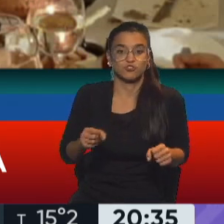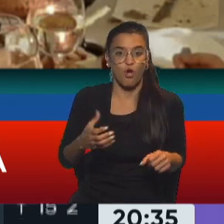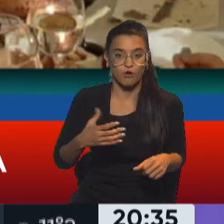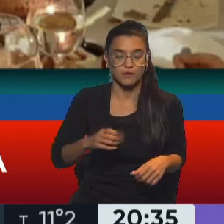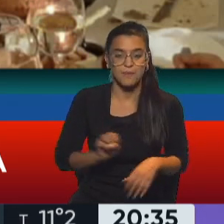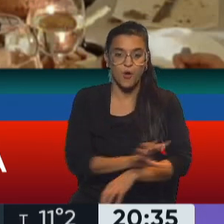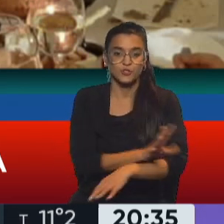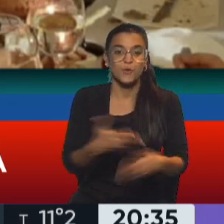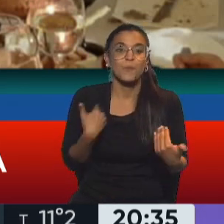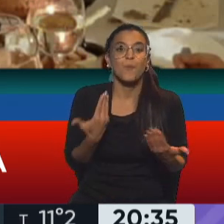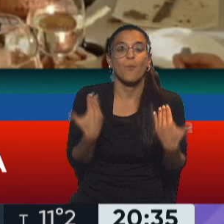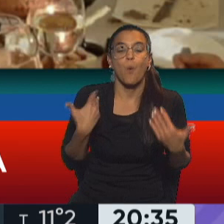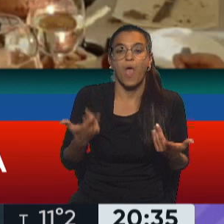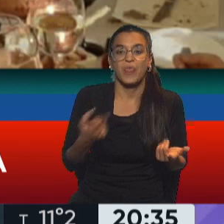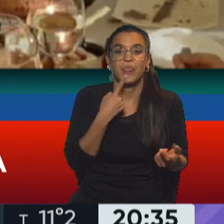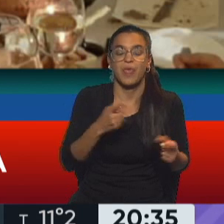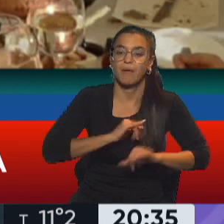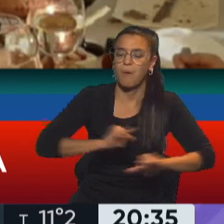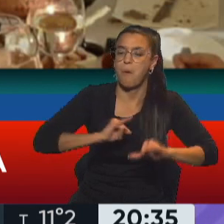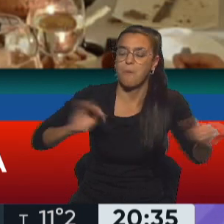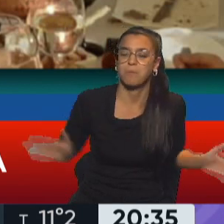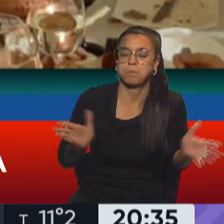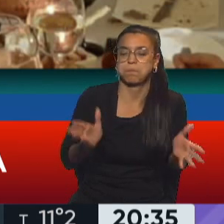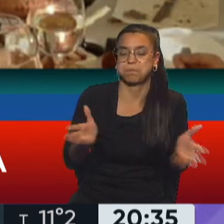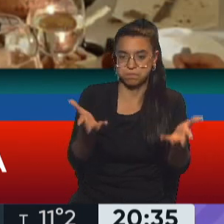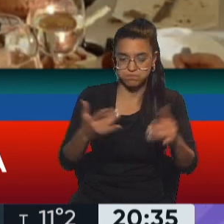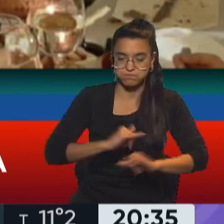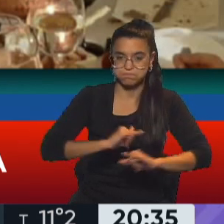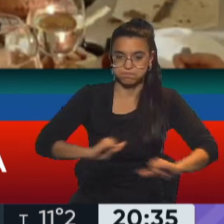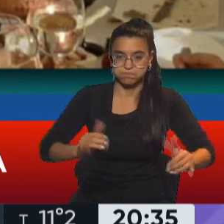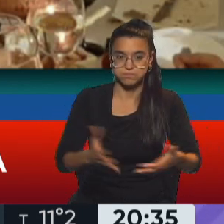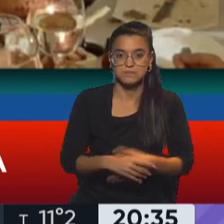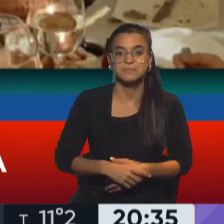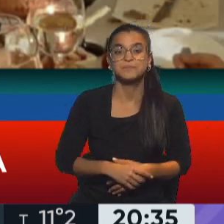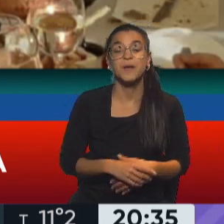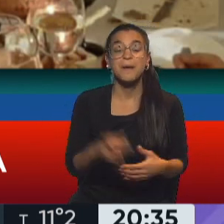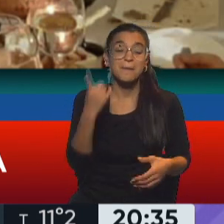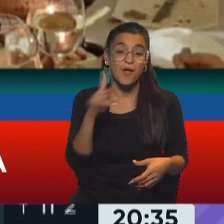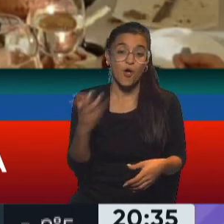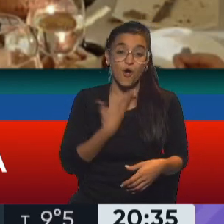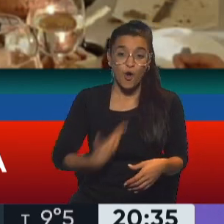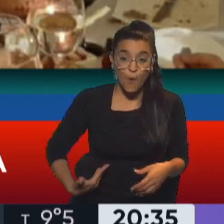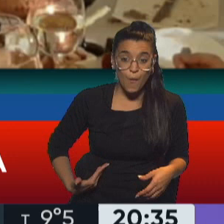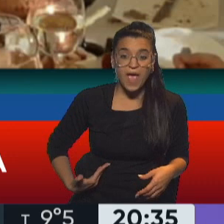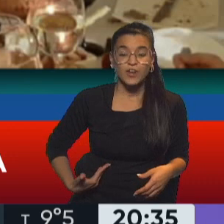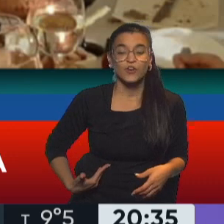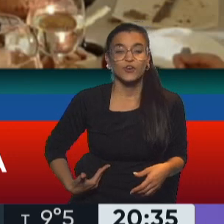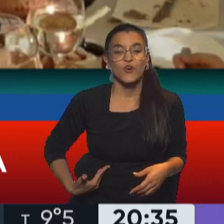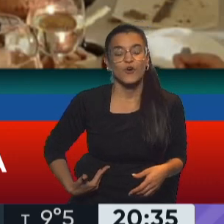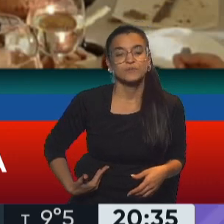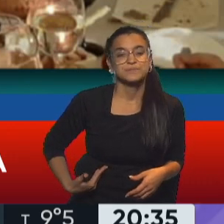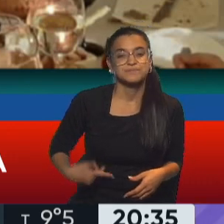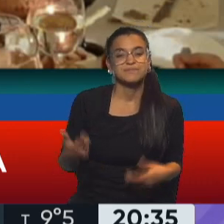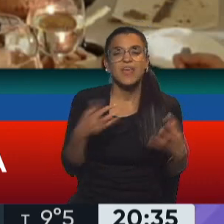emocional que les permite explotarlo mediáticamente, etcétera, etcétera. El gobierno entra de algún modo en